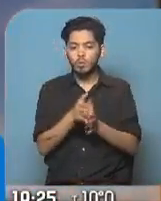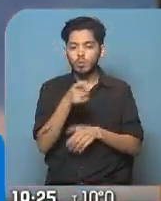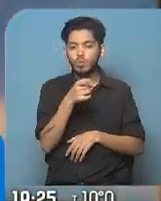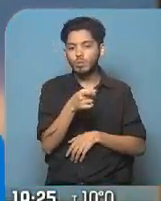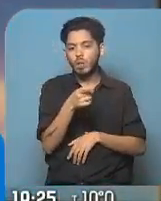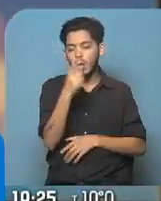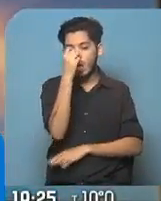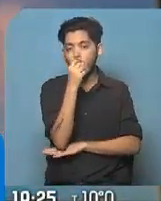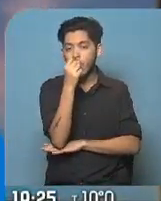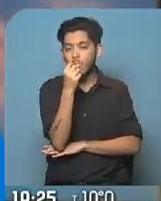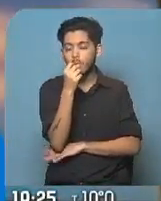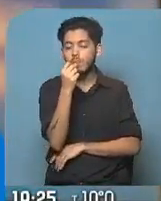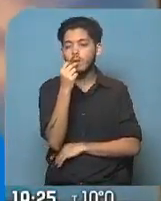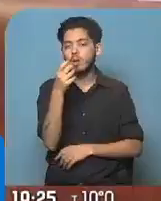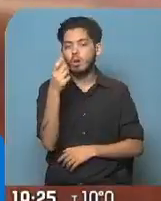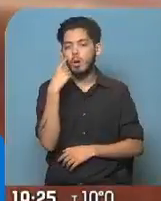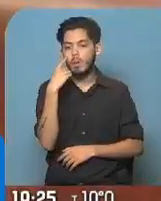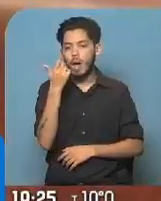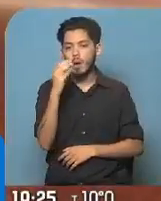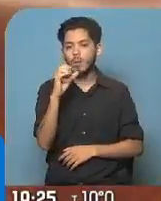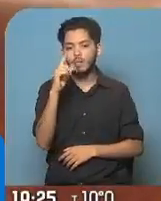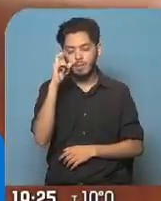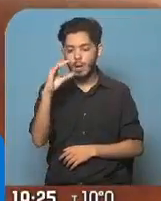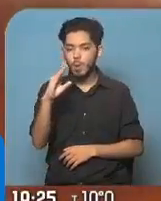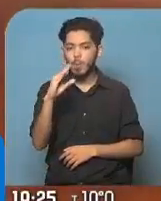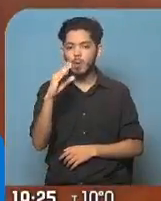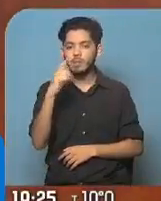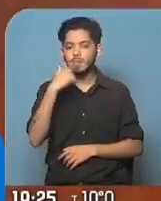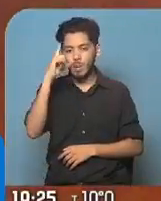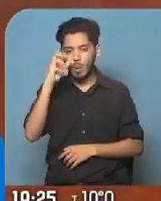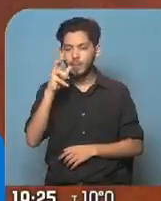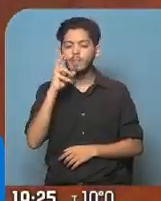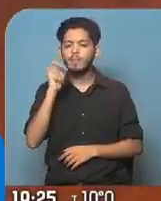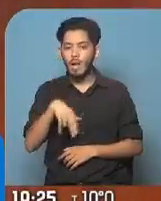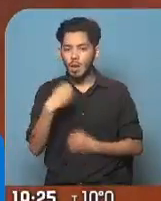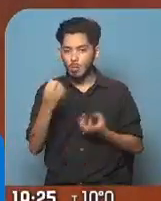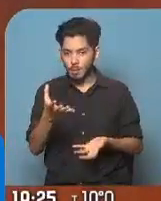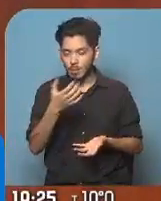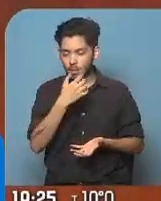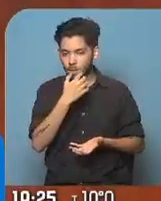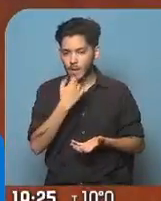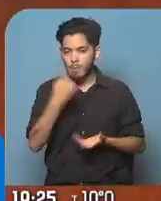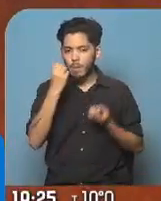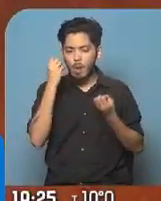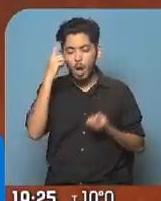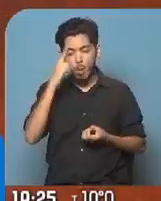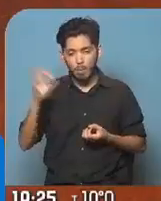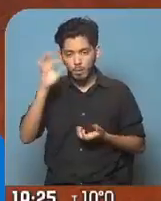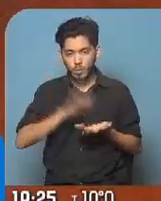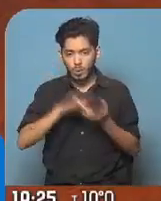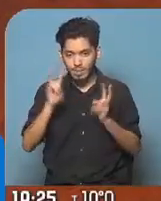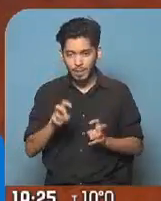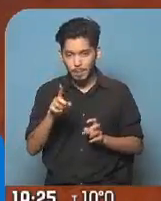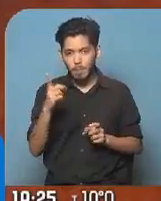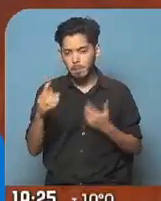economista de la consultora abeceb sebastián martínez sebastián bienvenido cobra esta primera opinión de este decreto publicado hoy cerca de